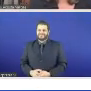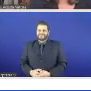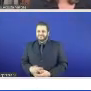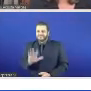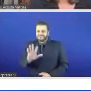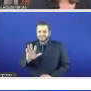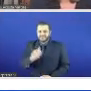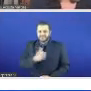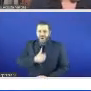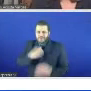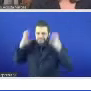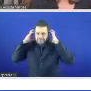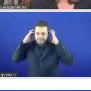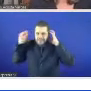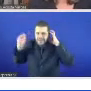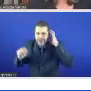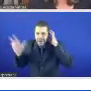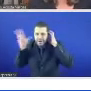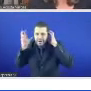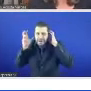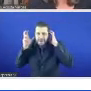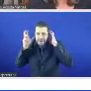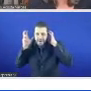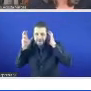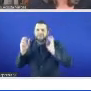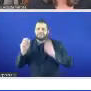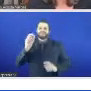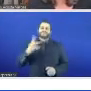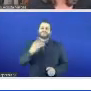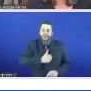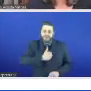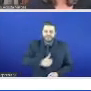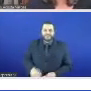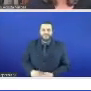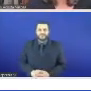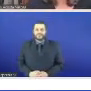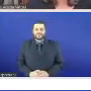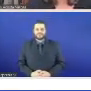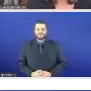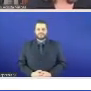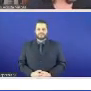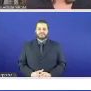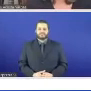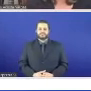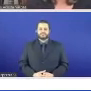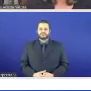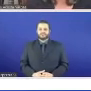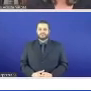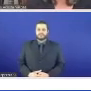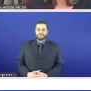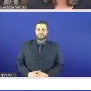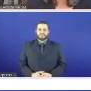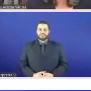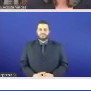You can hear me, I'll continue, excuse me. I'll start by asking the panel some questions, after which there'll be a space for